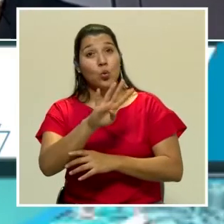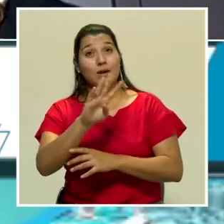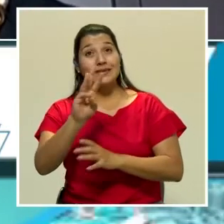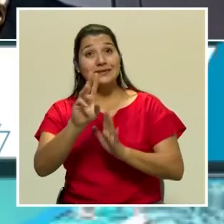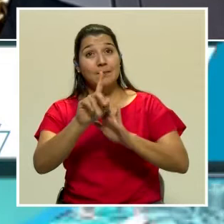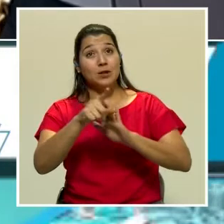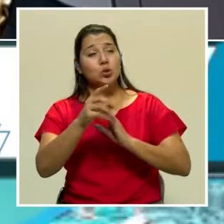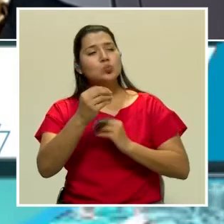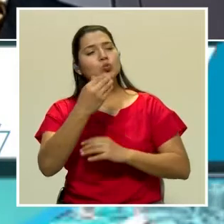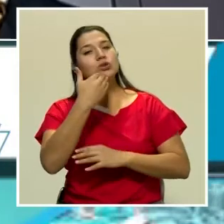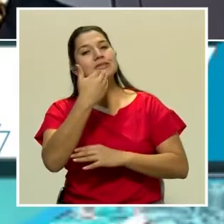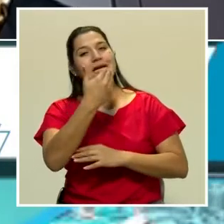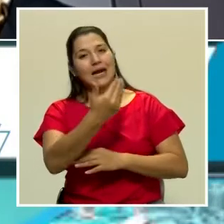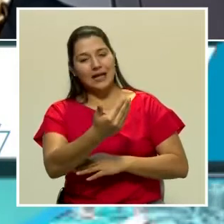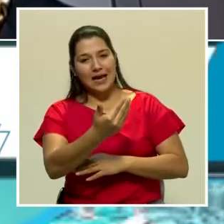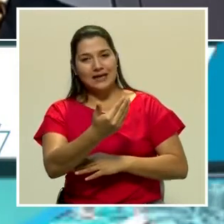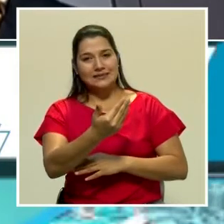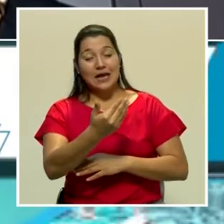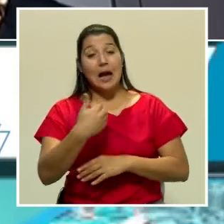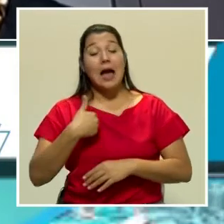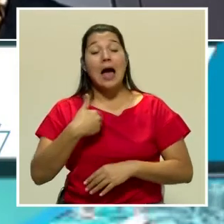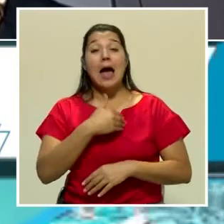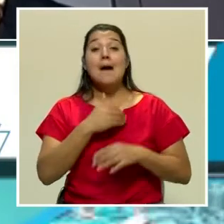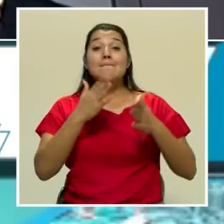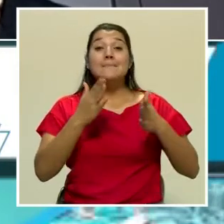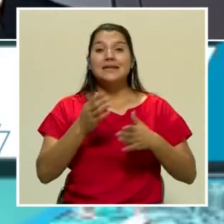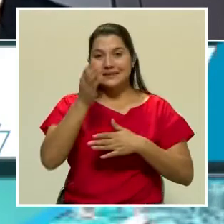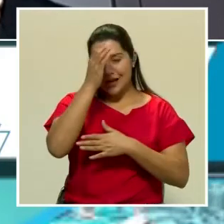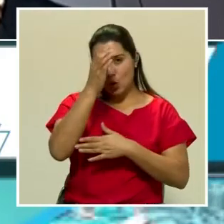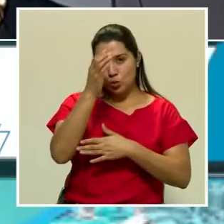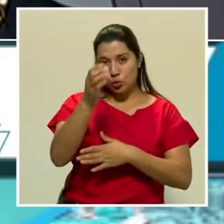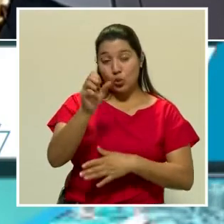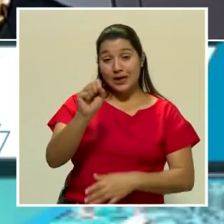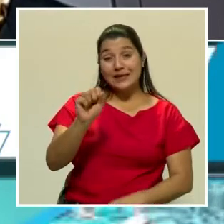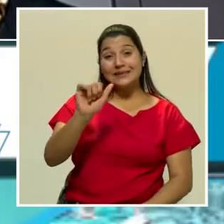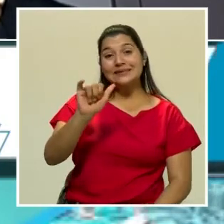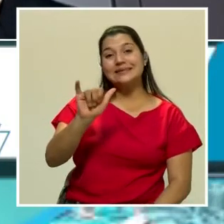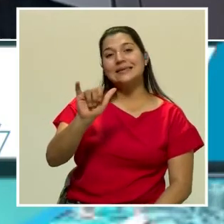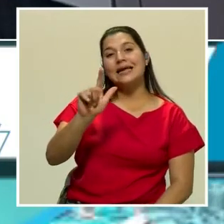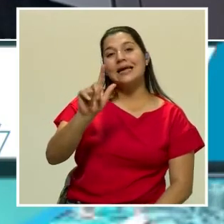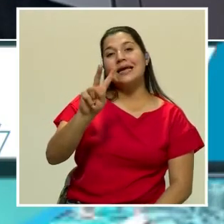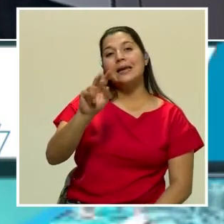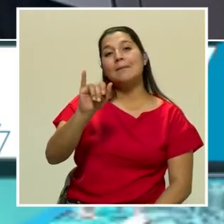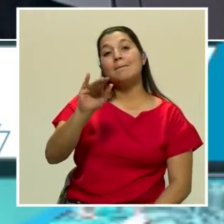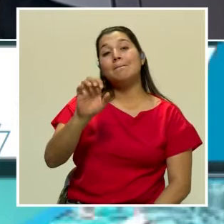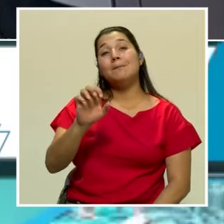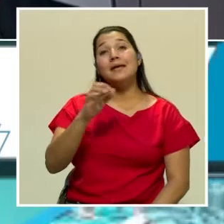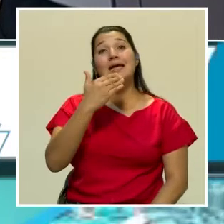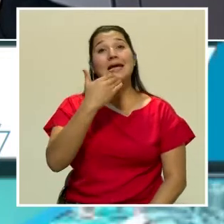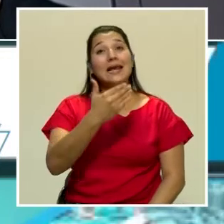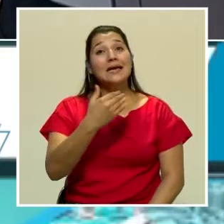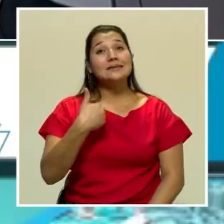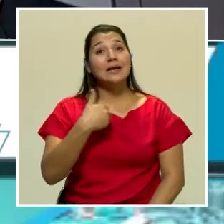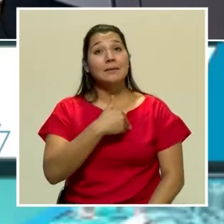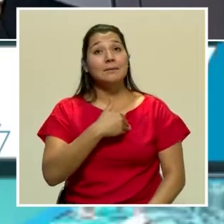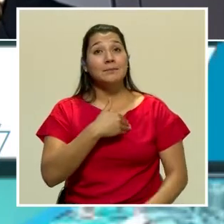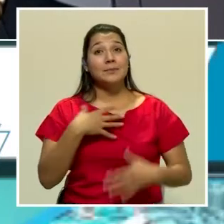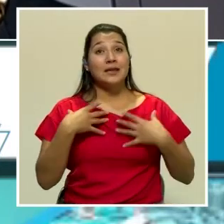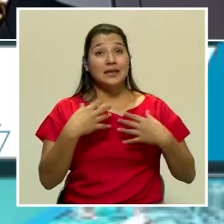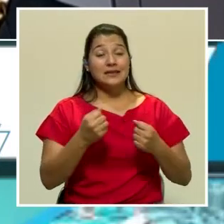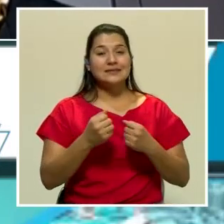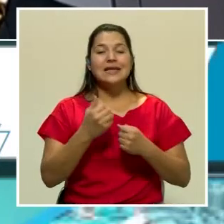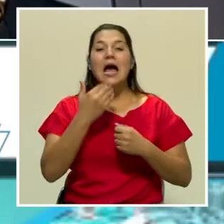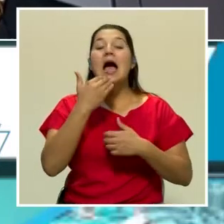7:46 p.m. Muchísimas gracias a la ministra de Cultura, Sylvie Durán Salvatierra. Gracias, señora ministra. A ustedes